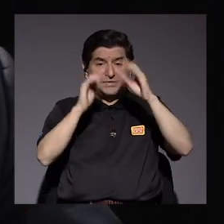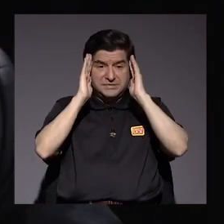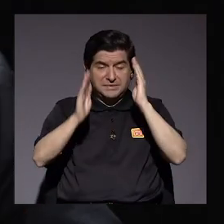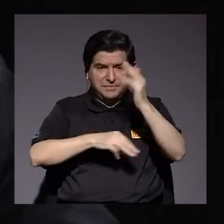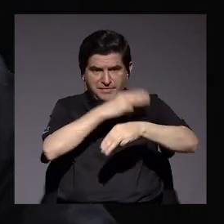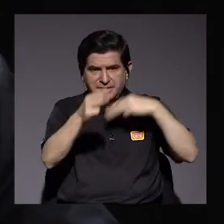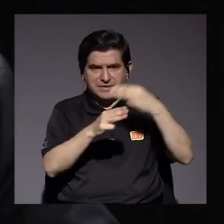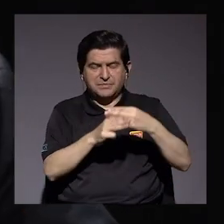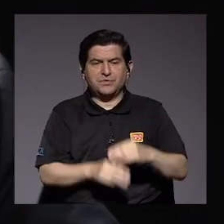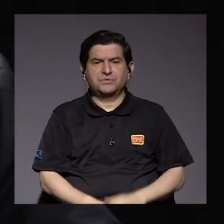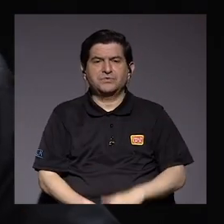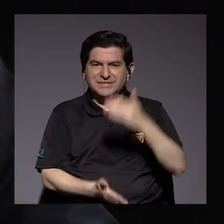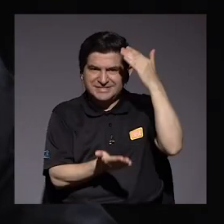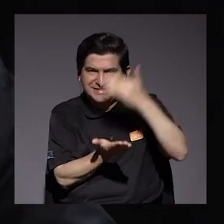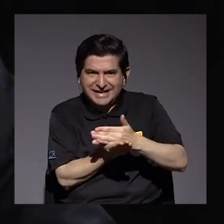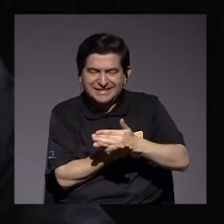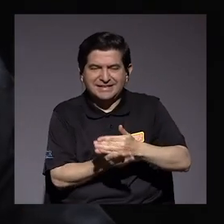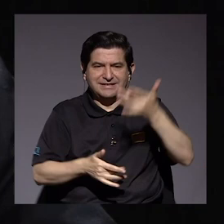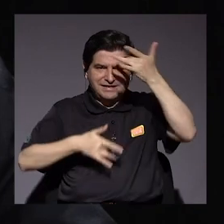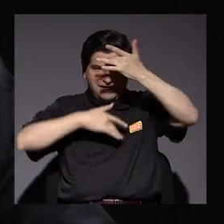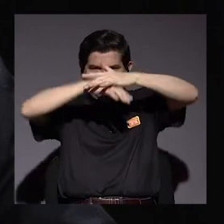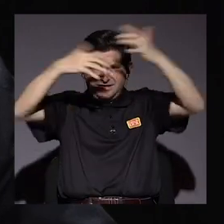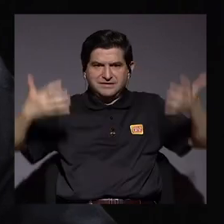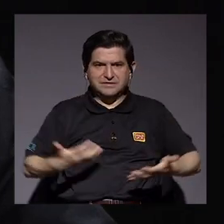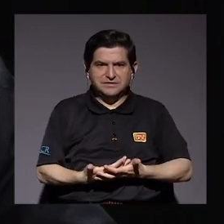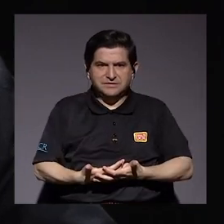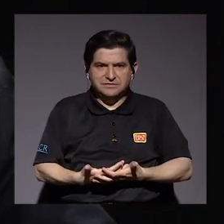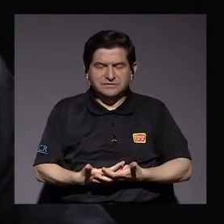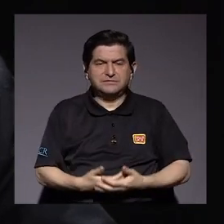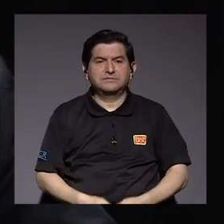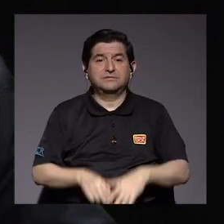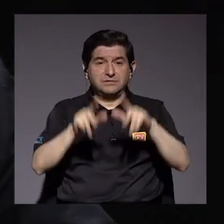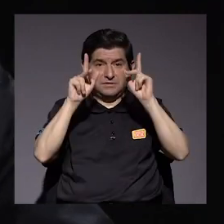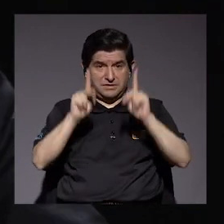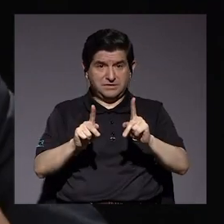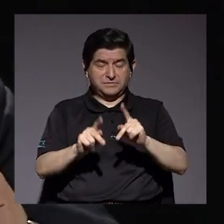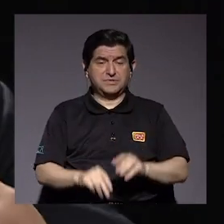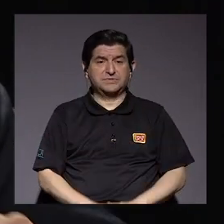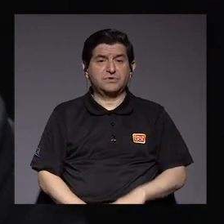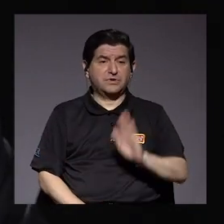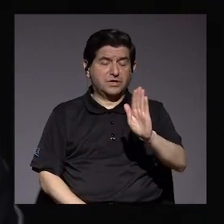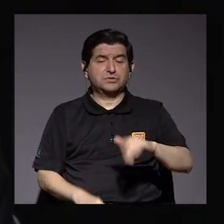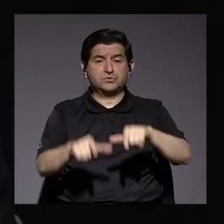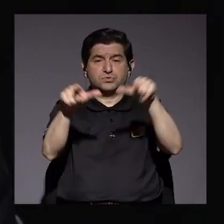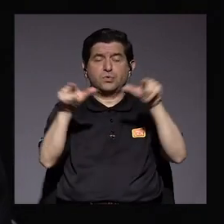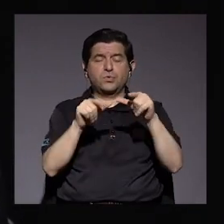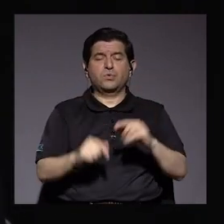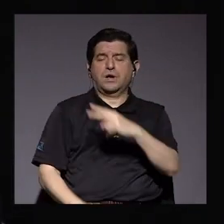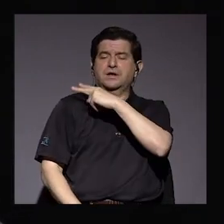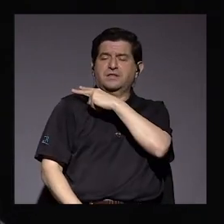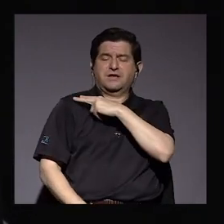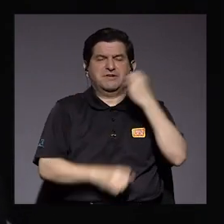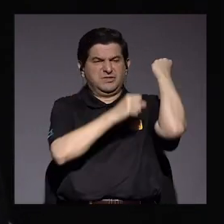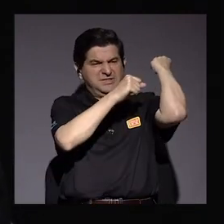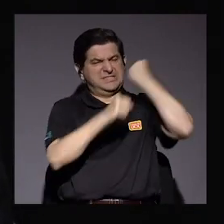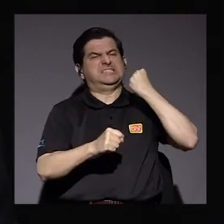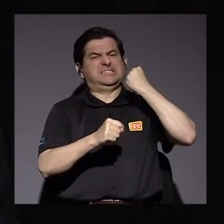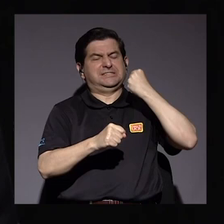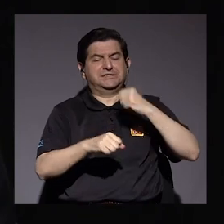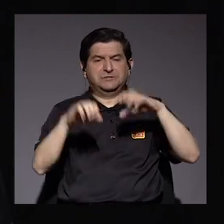ponerle ese alto a la pandemia quienes desde sus posiciones jerárquicas imperiales